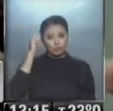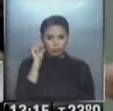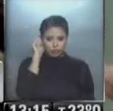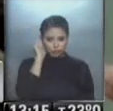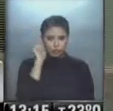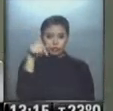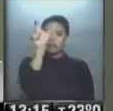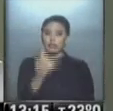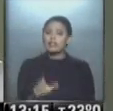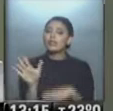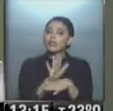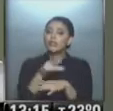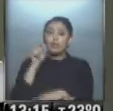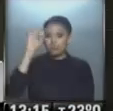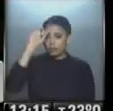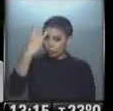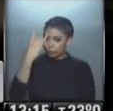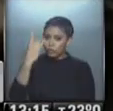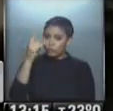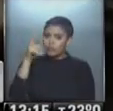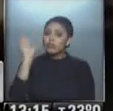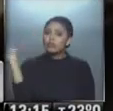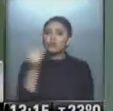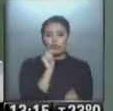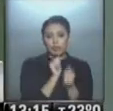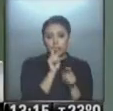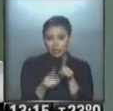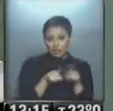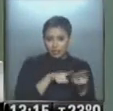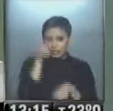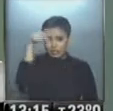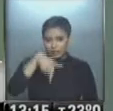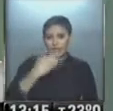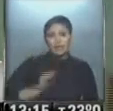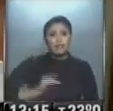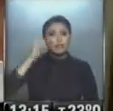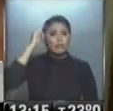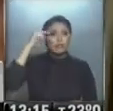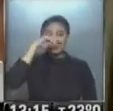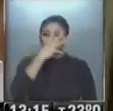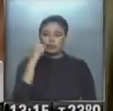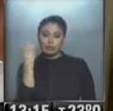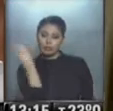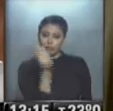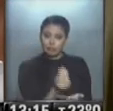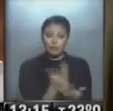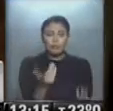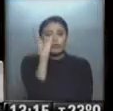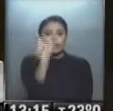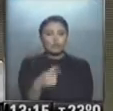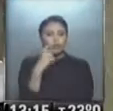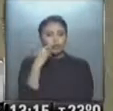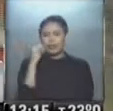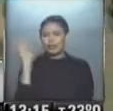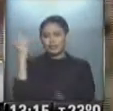Este actor uruguayo que prácticamente desarrolló su carrera acá, desde el 74 vivía en la Argentina, por supuesto que hombre de